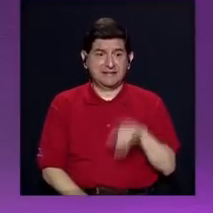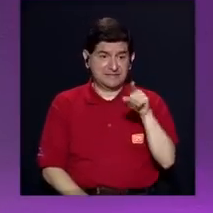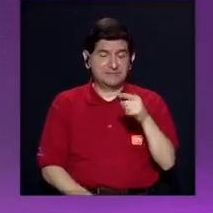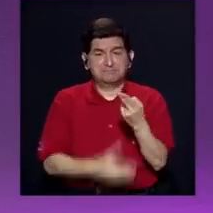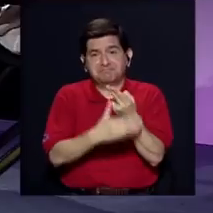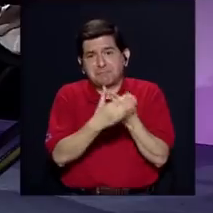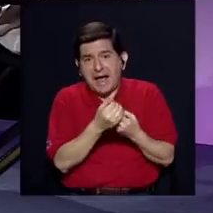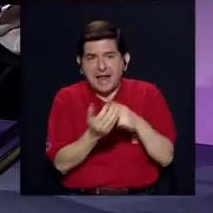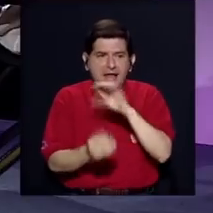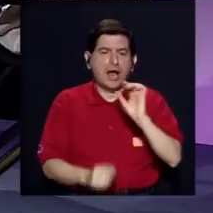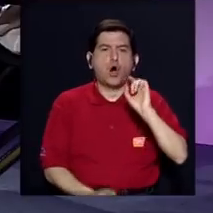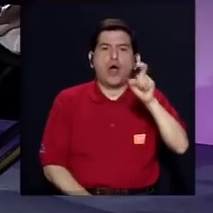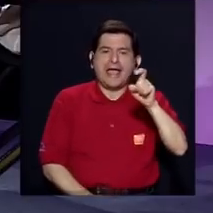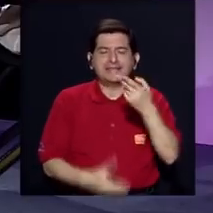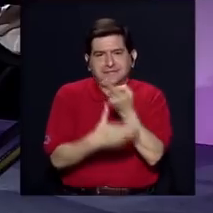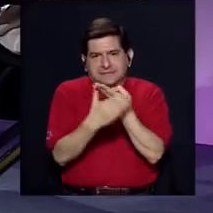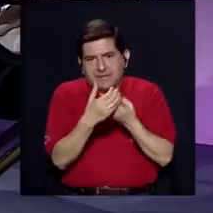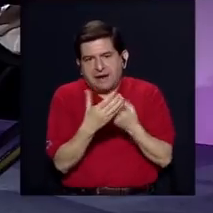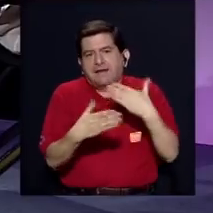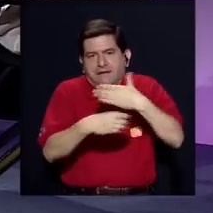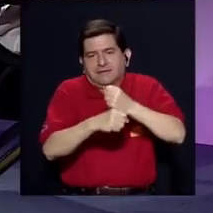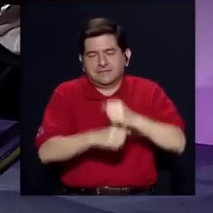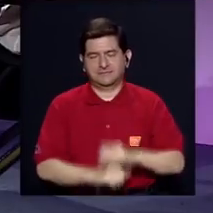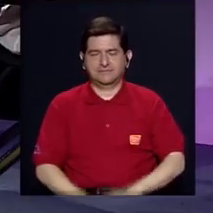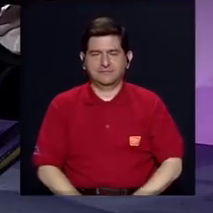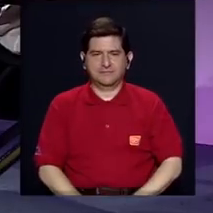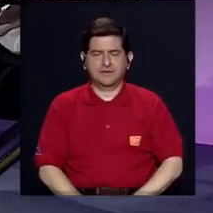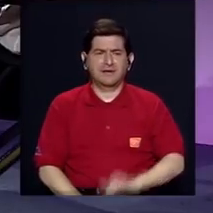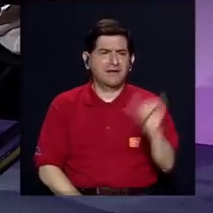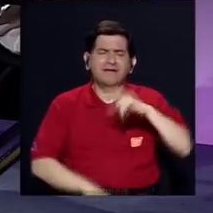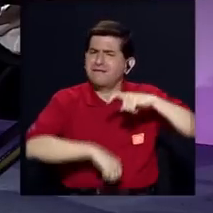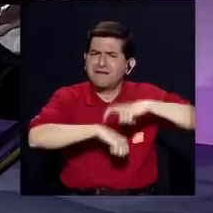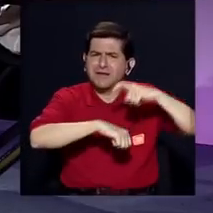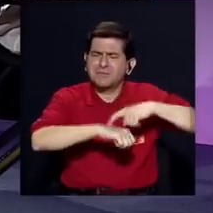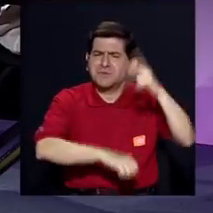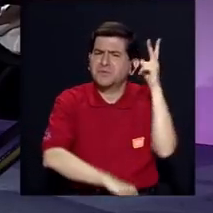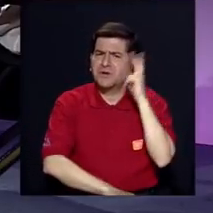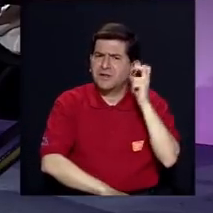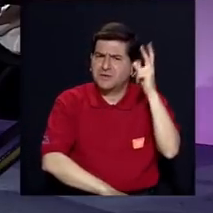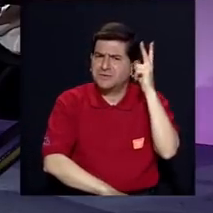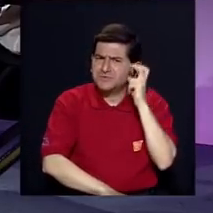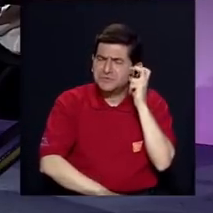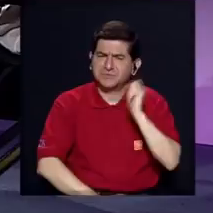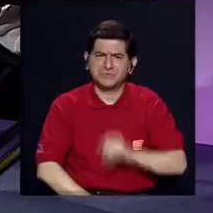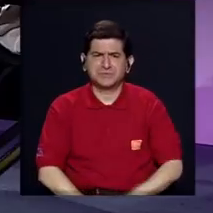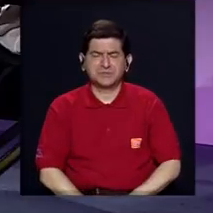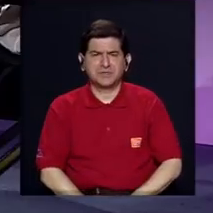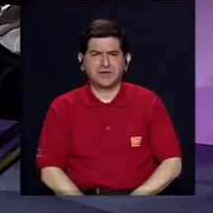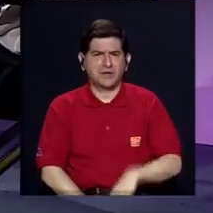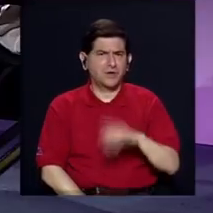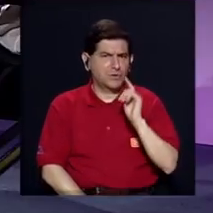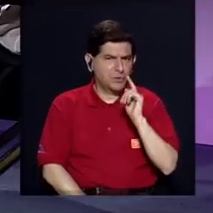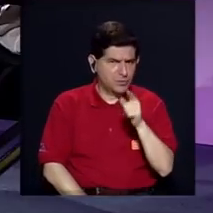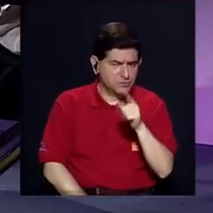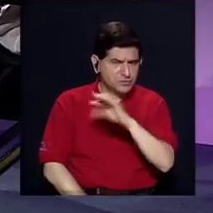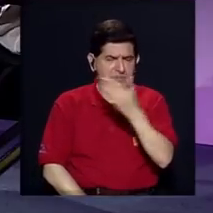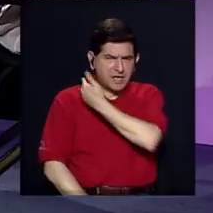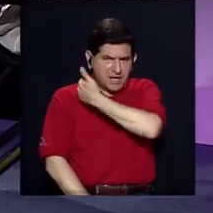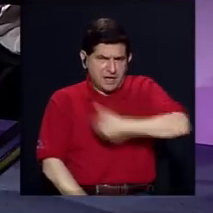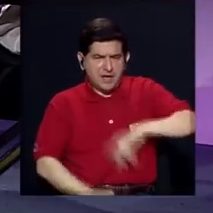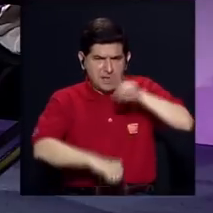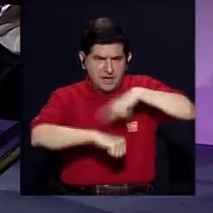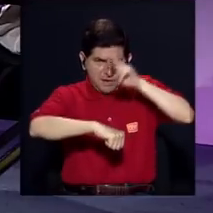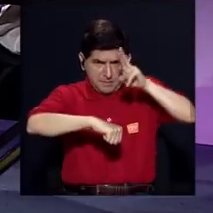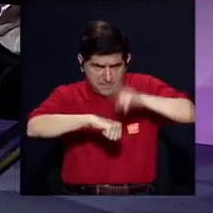sus parejas o sus ex parejas y al mismo tiempo escuchamos que usted y el el presidente de la